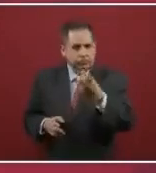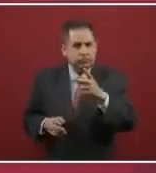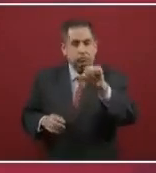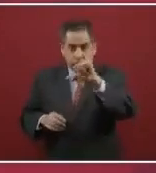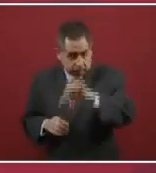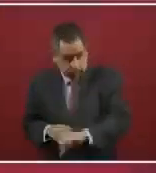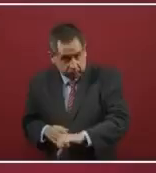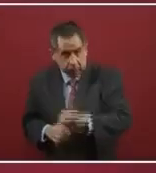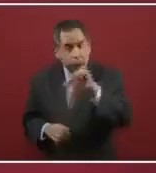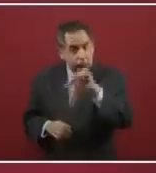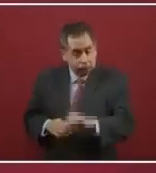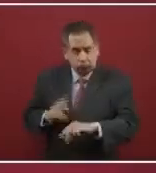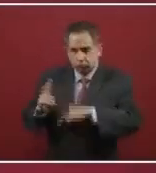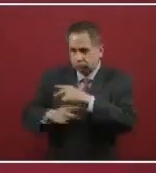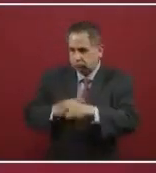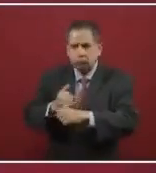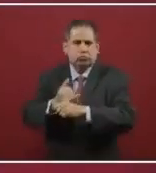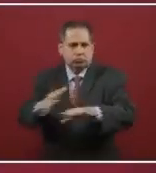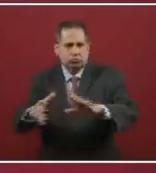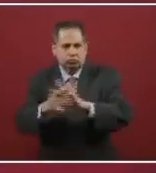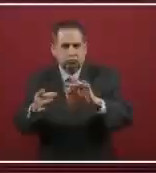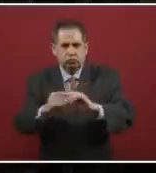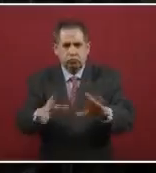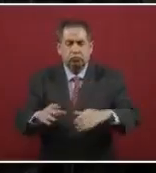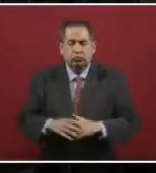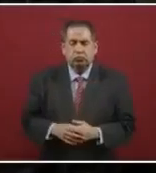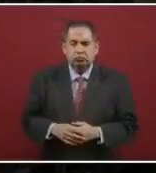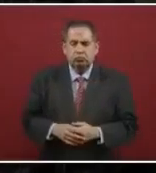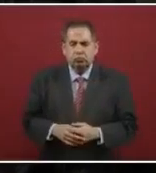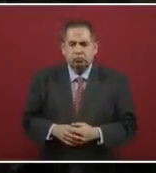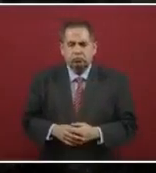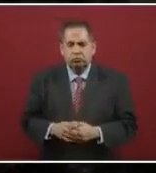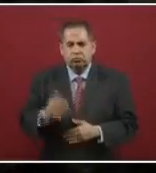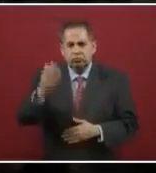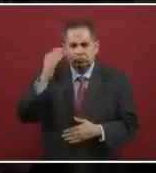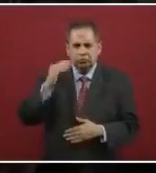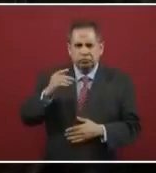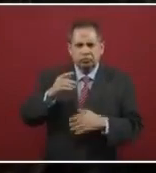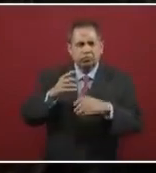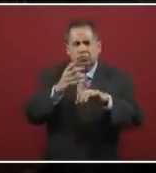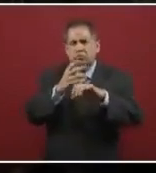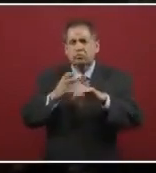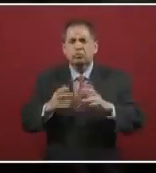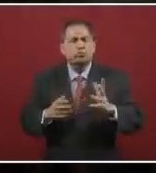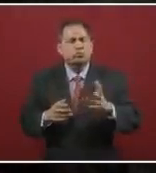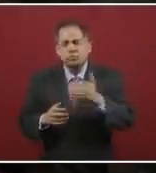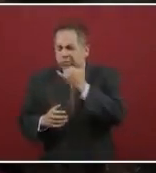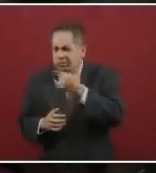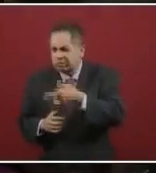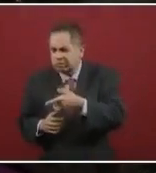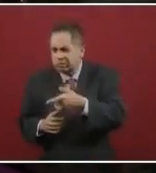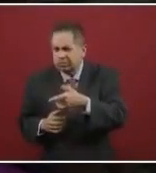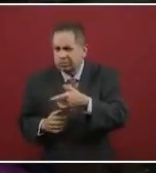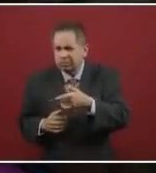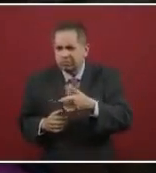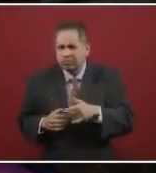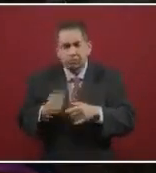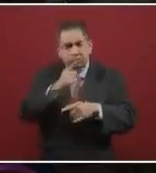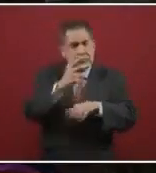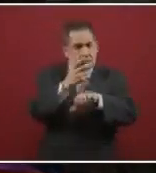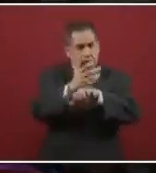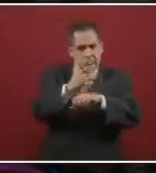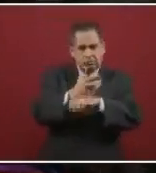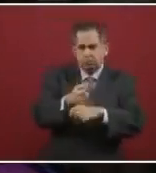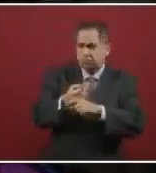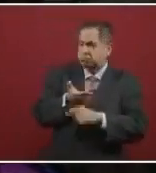hoy se va a informar. ¿Y tampoco ha habido presiones del gobierno de Estados Unidos? ¿Mande? ¿Han tenido ustedes presiones